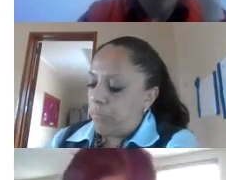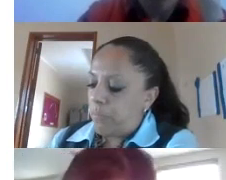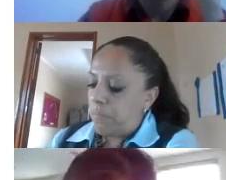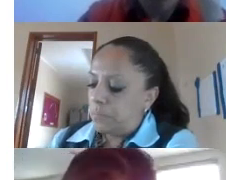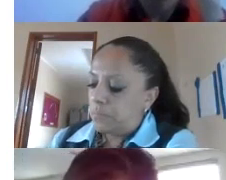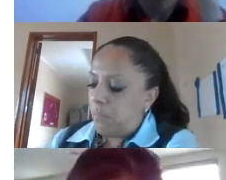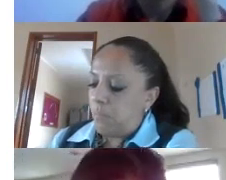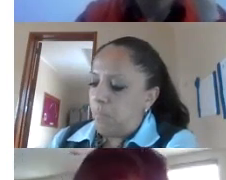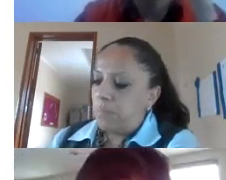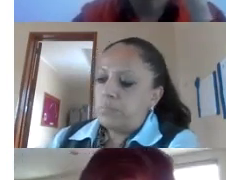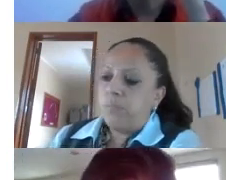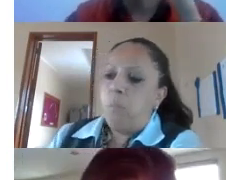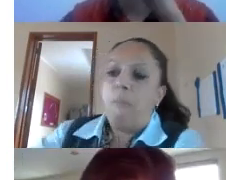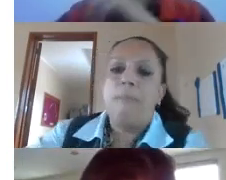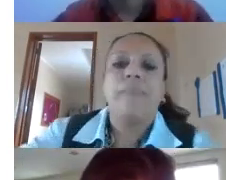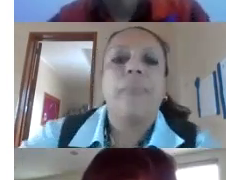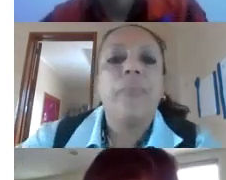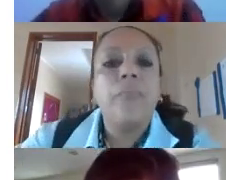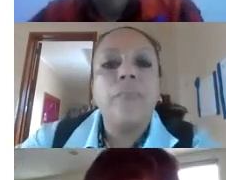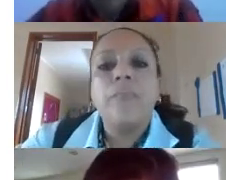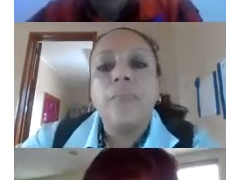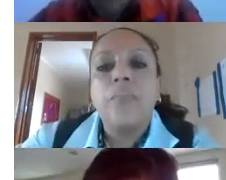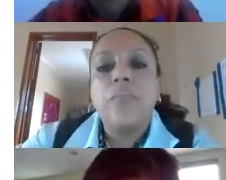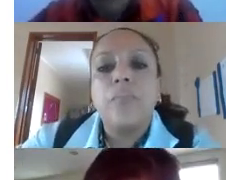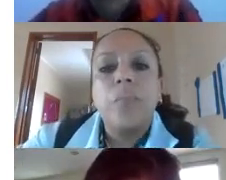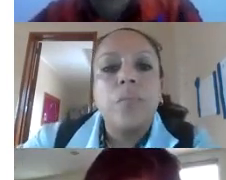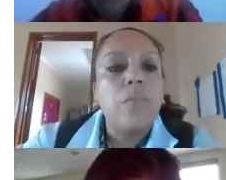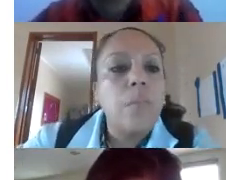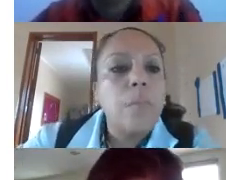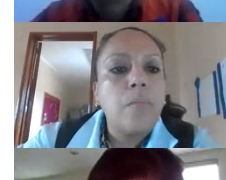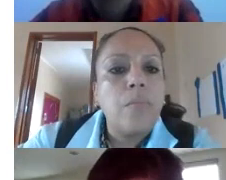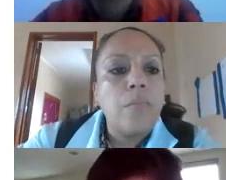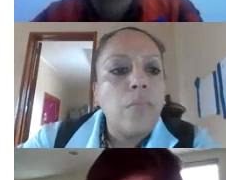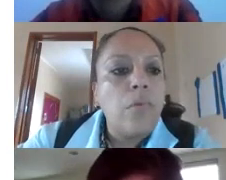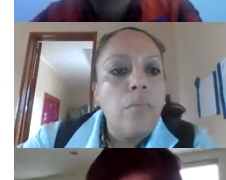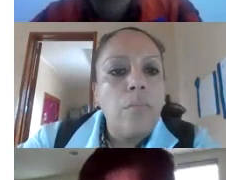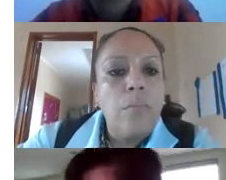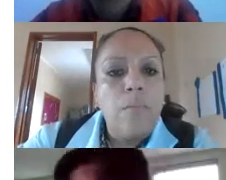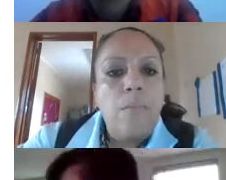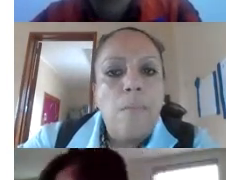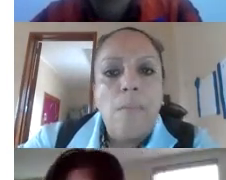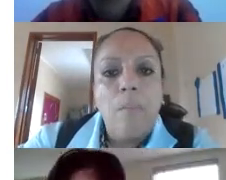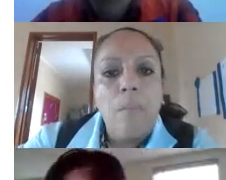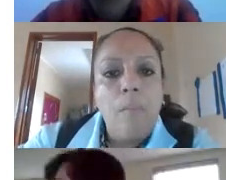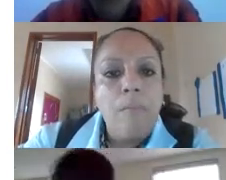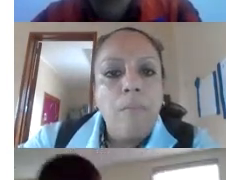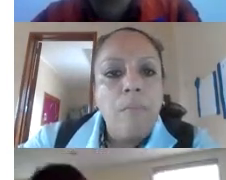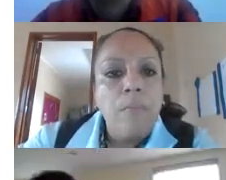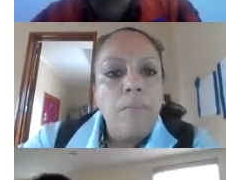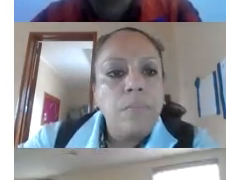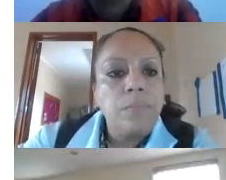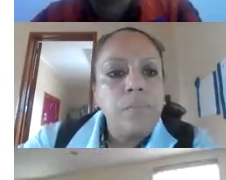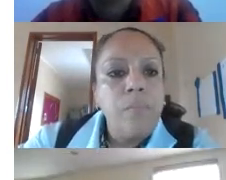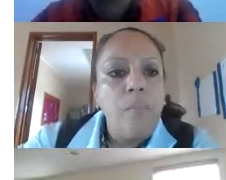Pues se tendría que hacer primero el RSP, ¿Por qué? pues